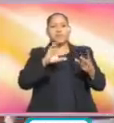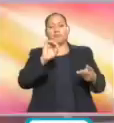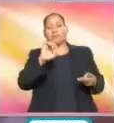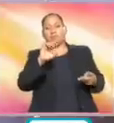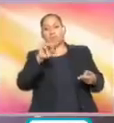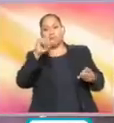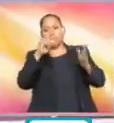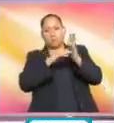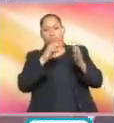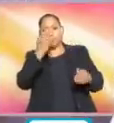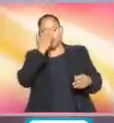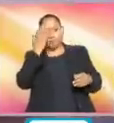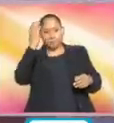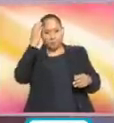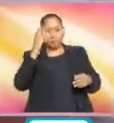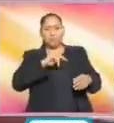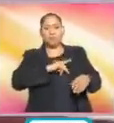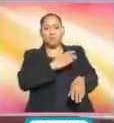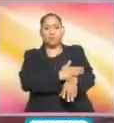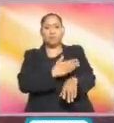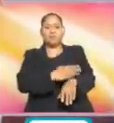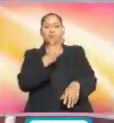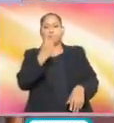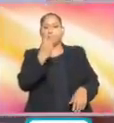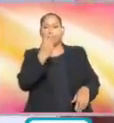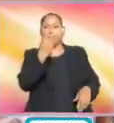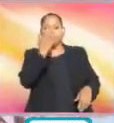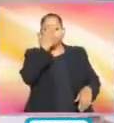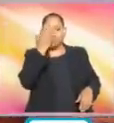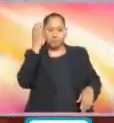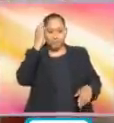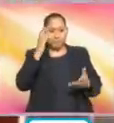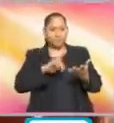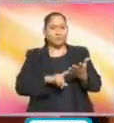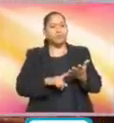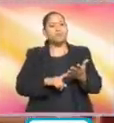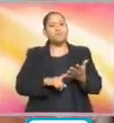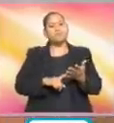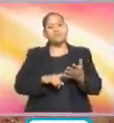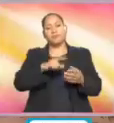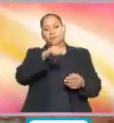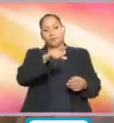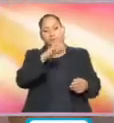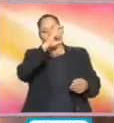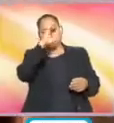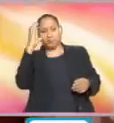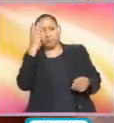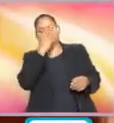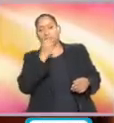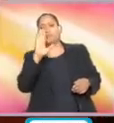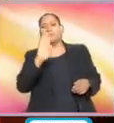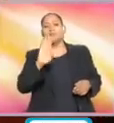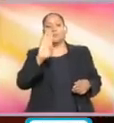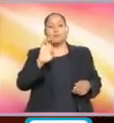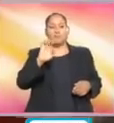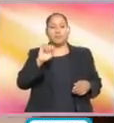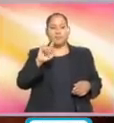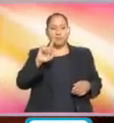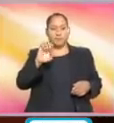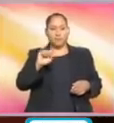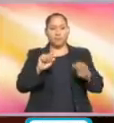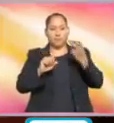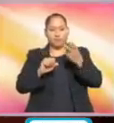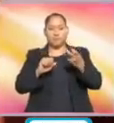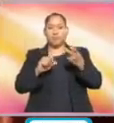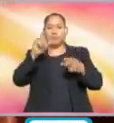1000 máscaras, mi compadre, dos caras, acá. Oye, esta foto está muy bonita, como si fueran los Beatles, ¿no? Exactamente, esa